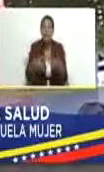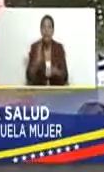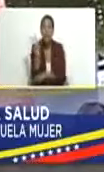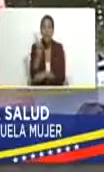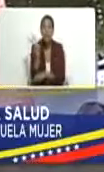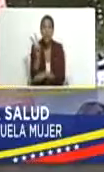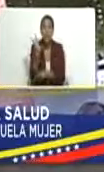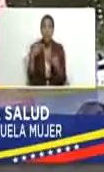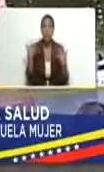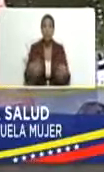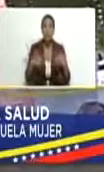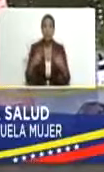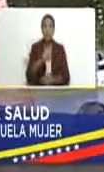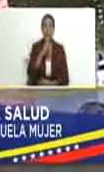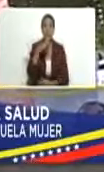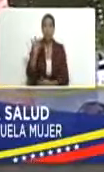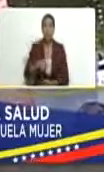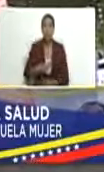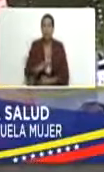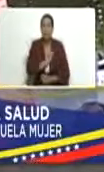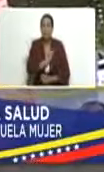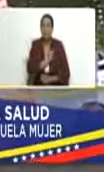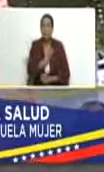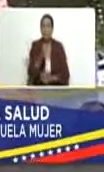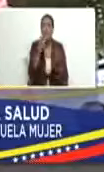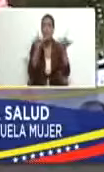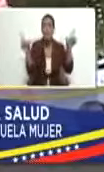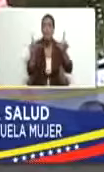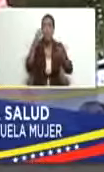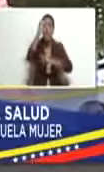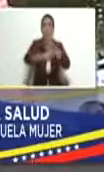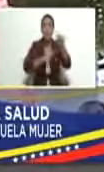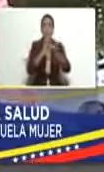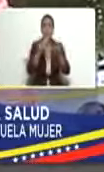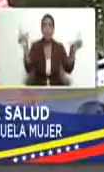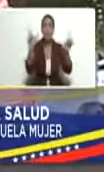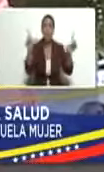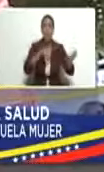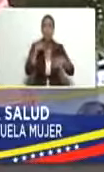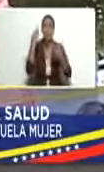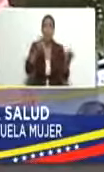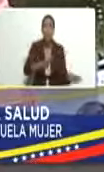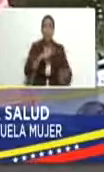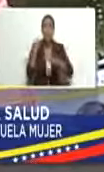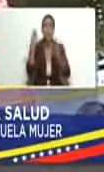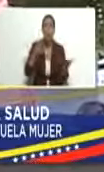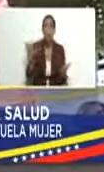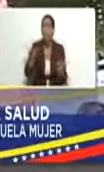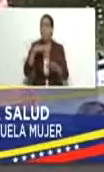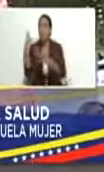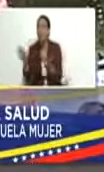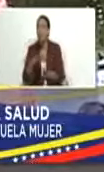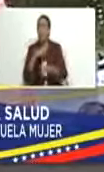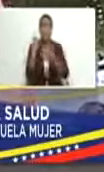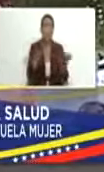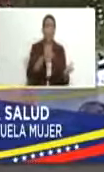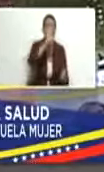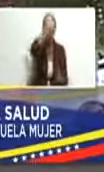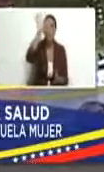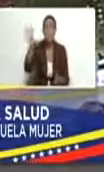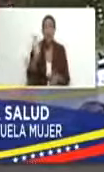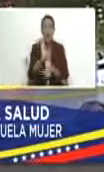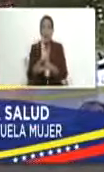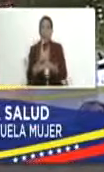Y era pavoroso, ¿se acuerdan? Los noticieros internacionales, mueren no sé cuántos, por aquí, por allá,